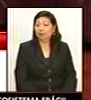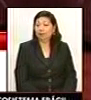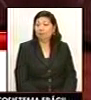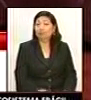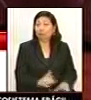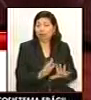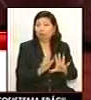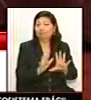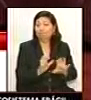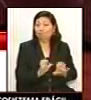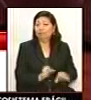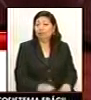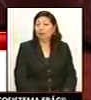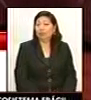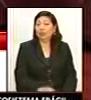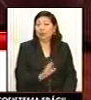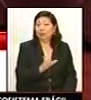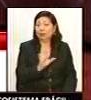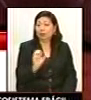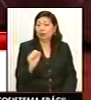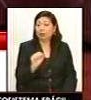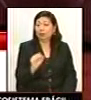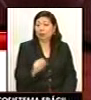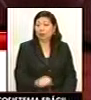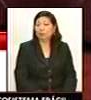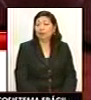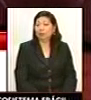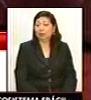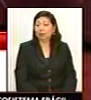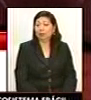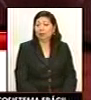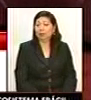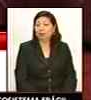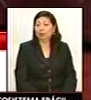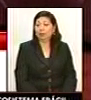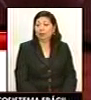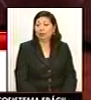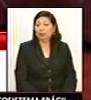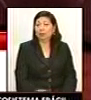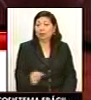cada examen es de 500 soles, por un examen